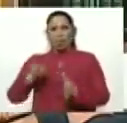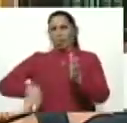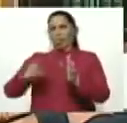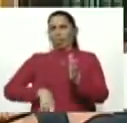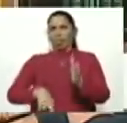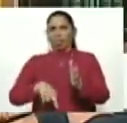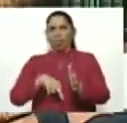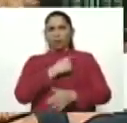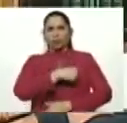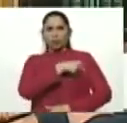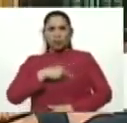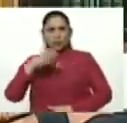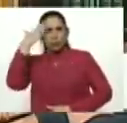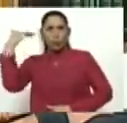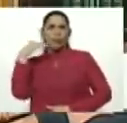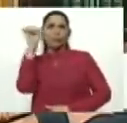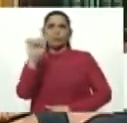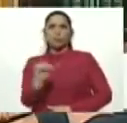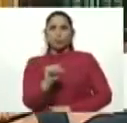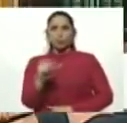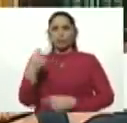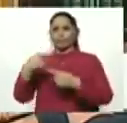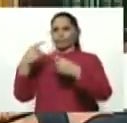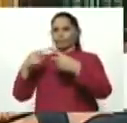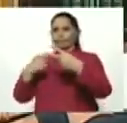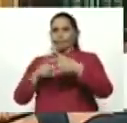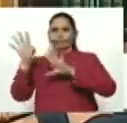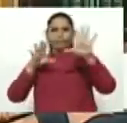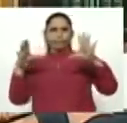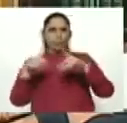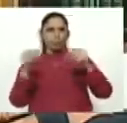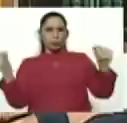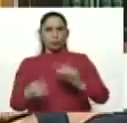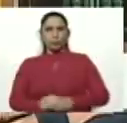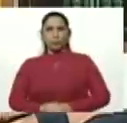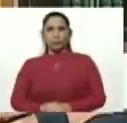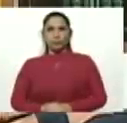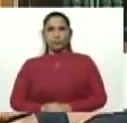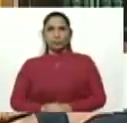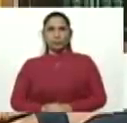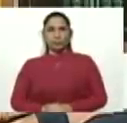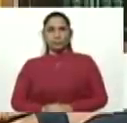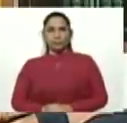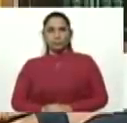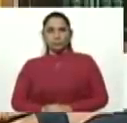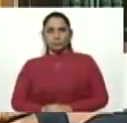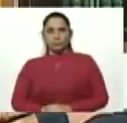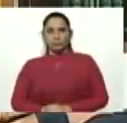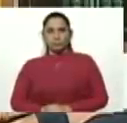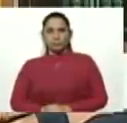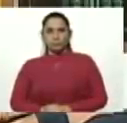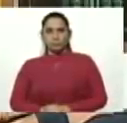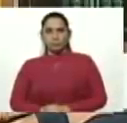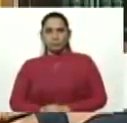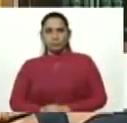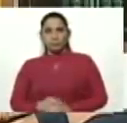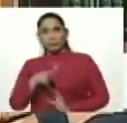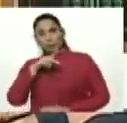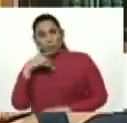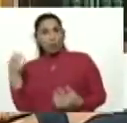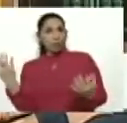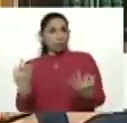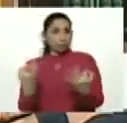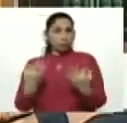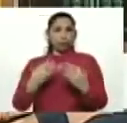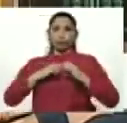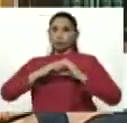Suiza, Corea del Sur, Singapur, Japón, ¿verdad? Estoy hablándole con el